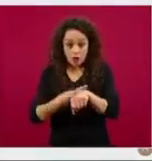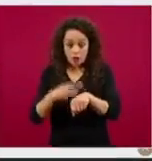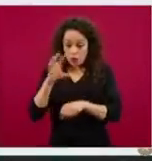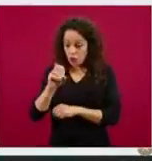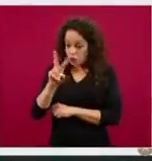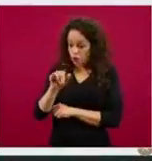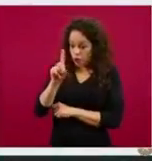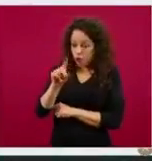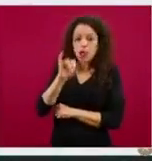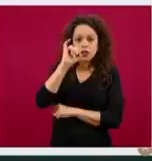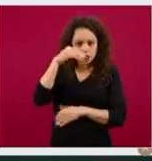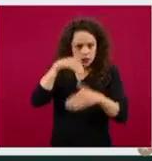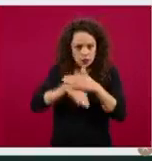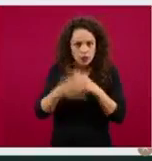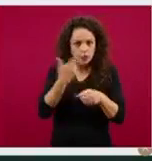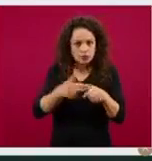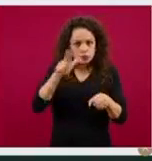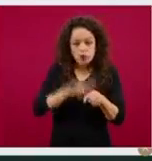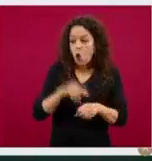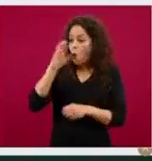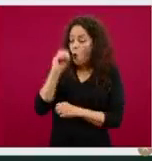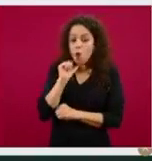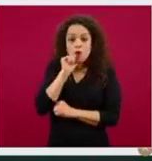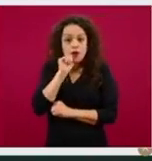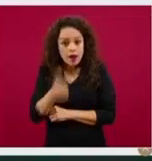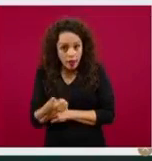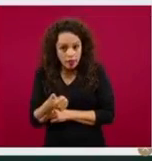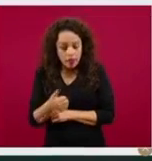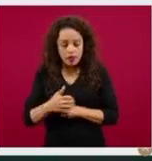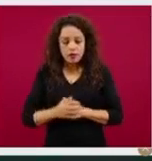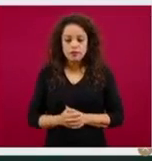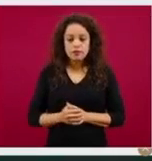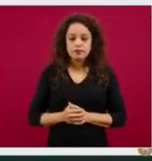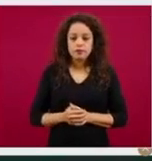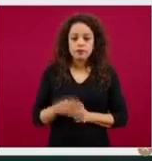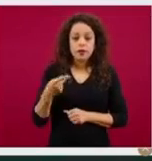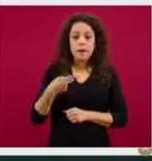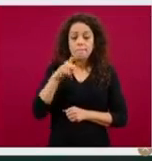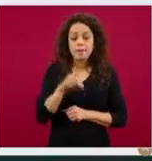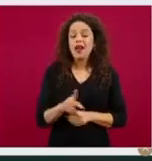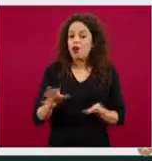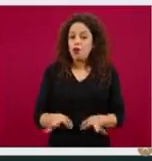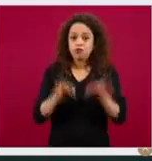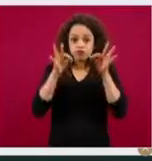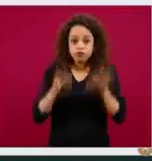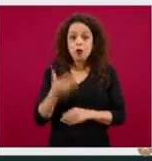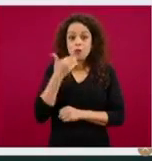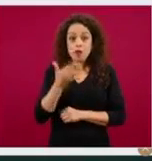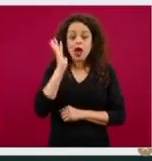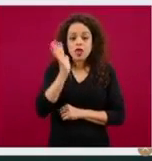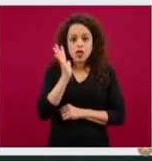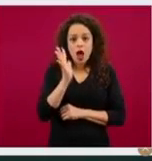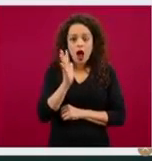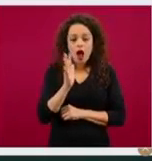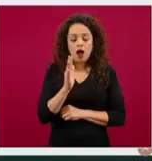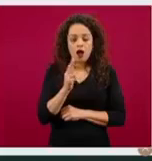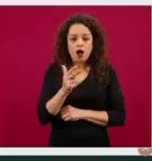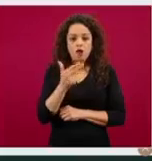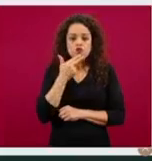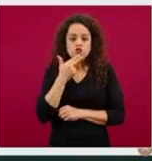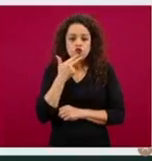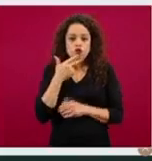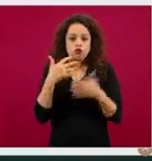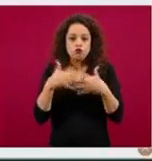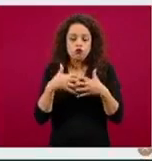hospitalizadas y que perciben que todavía no han recuperado su capacidad funcional respiratoria. Ahí hay ejercicios, se